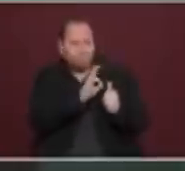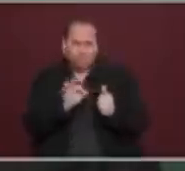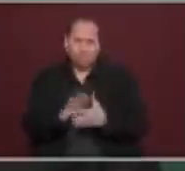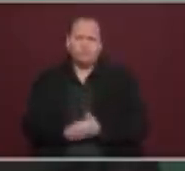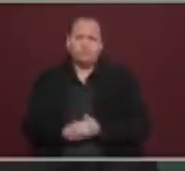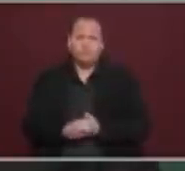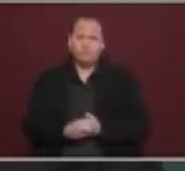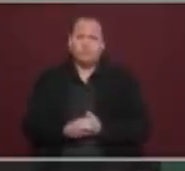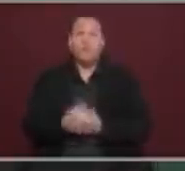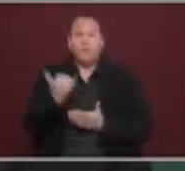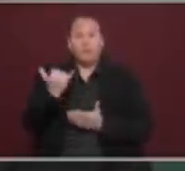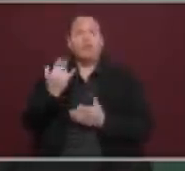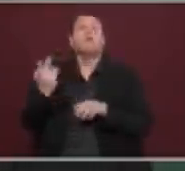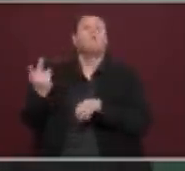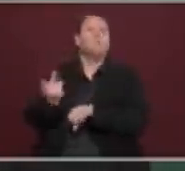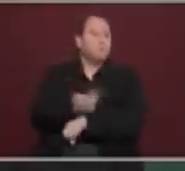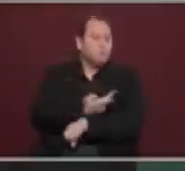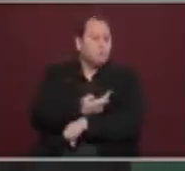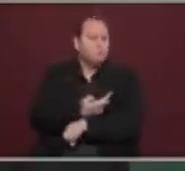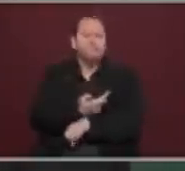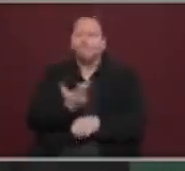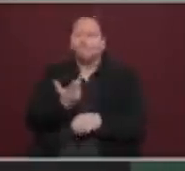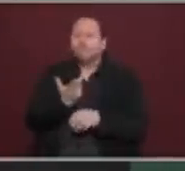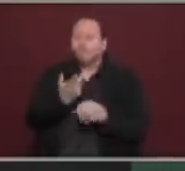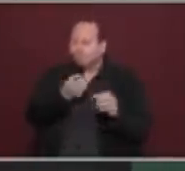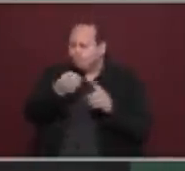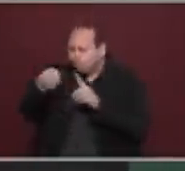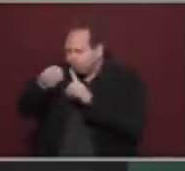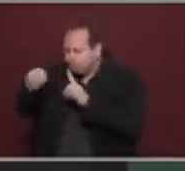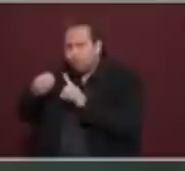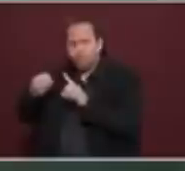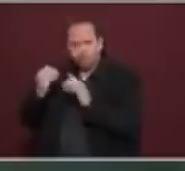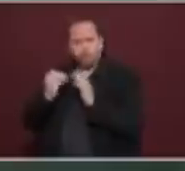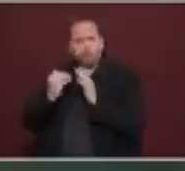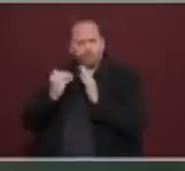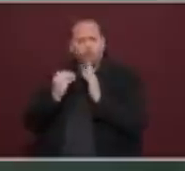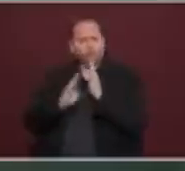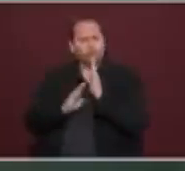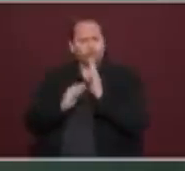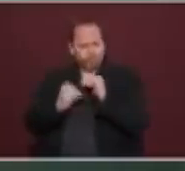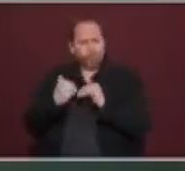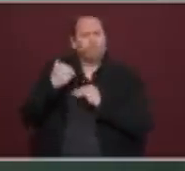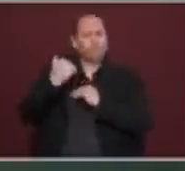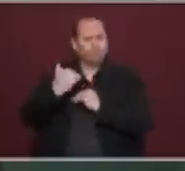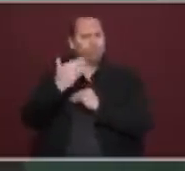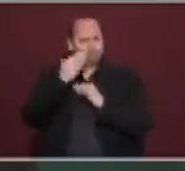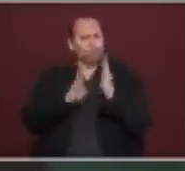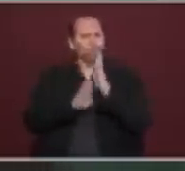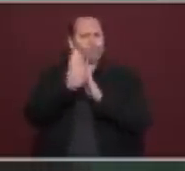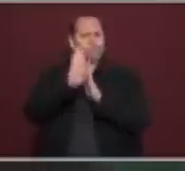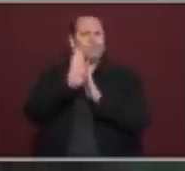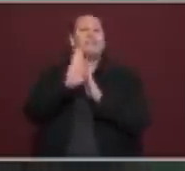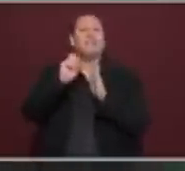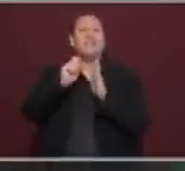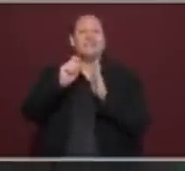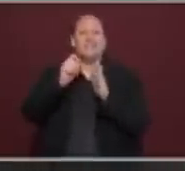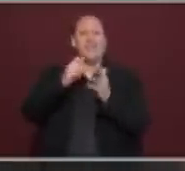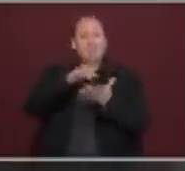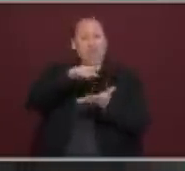se ha logrado un avance importante una disminución